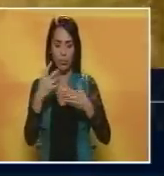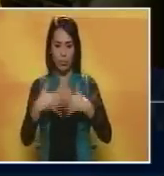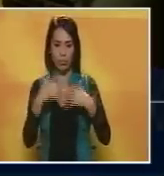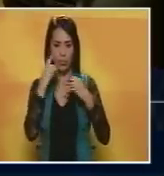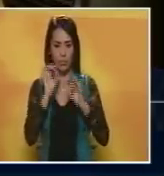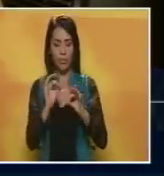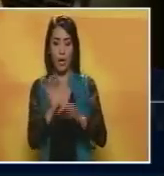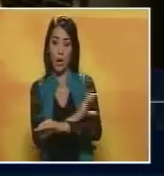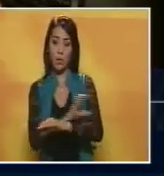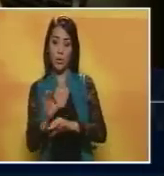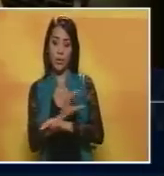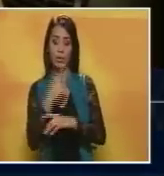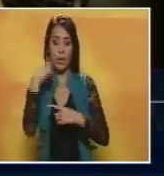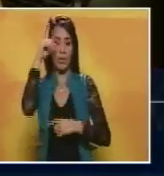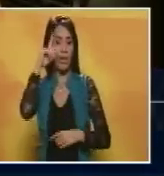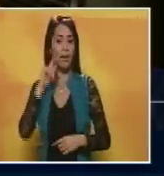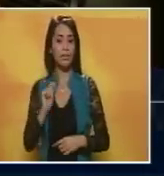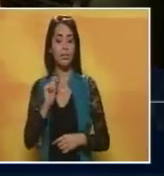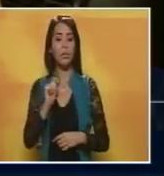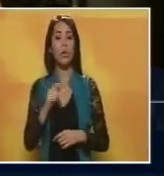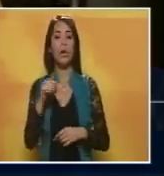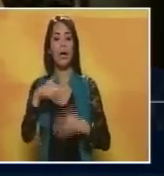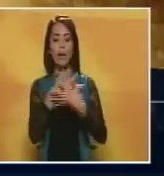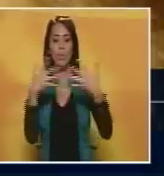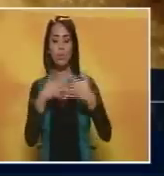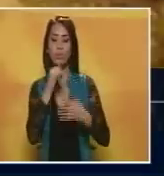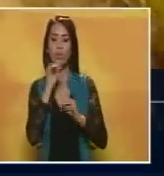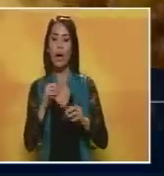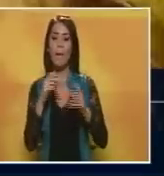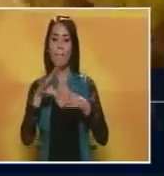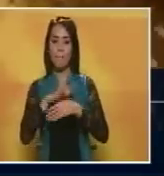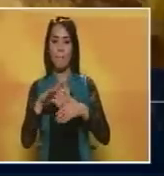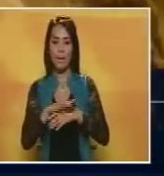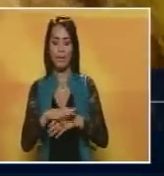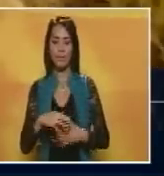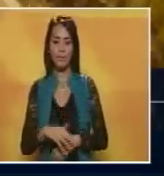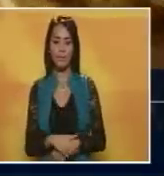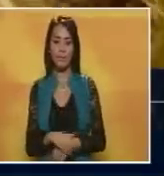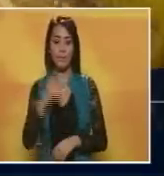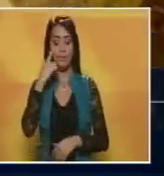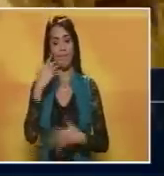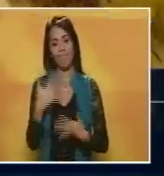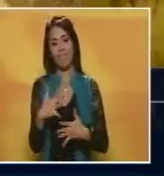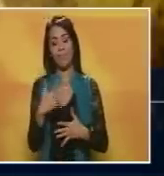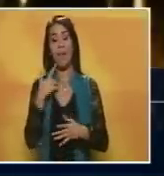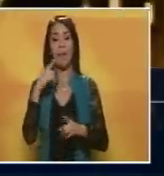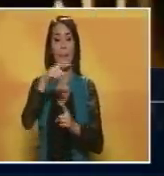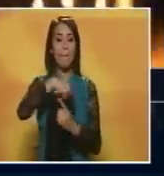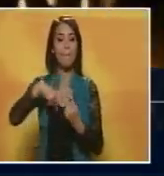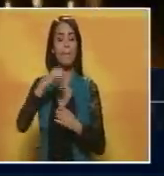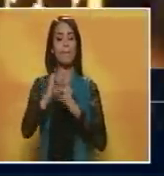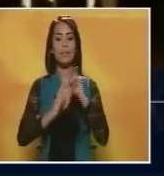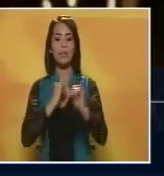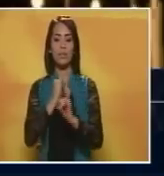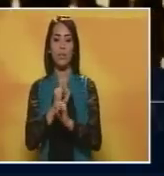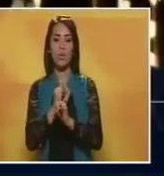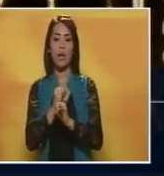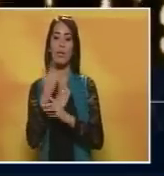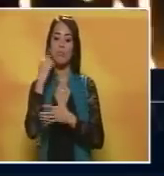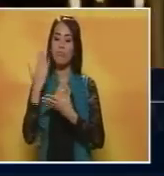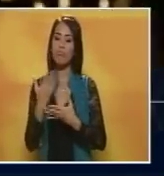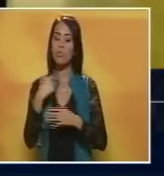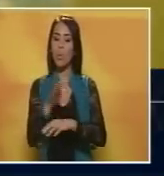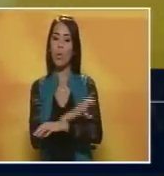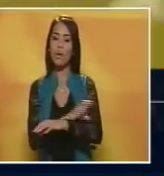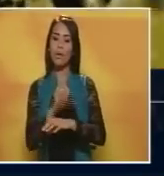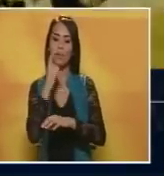representación del talento en un comunicado este martes esta sería la mayor compensación para una gira internacional que haya recibido cualquier